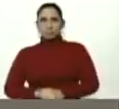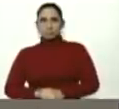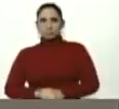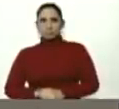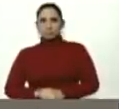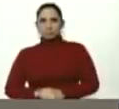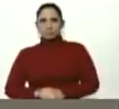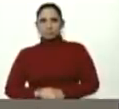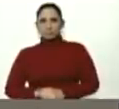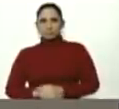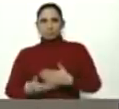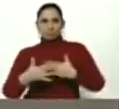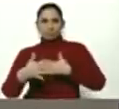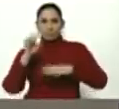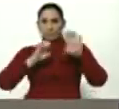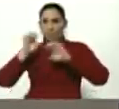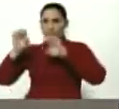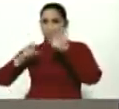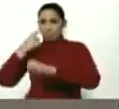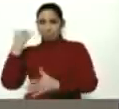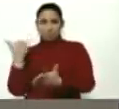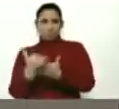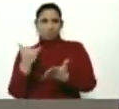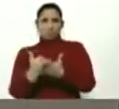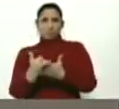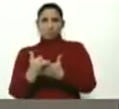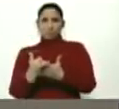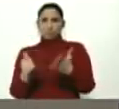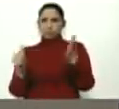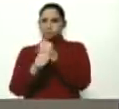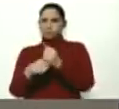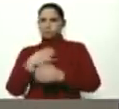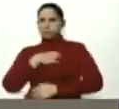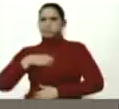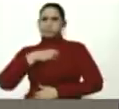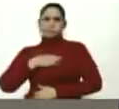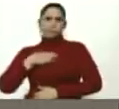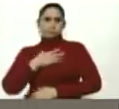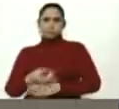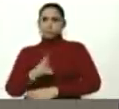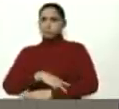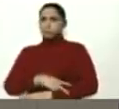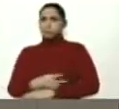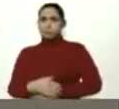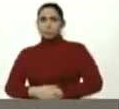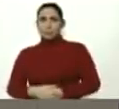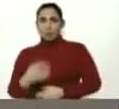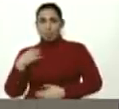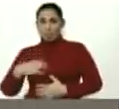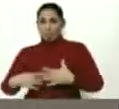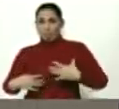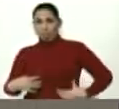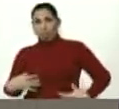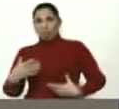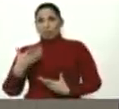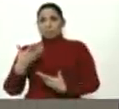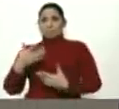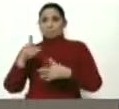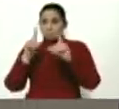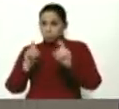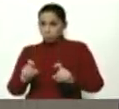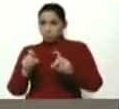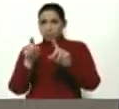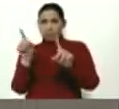la evaluación clínica reportó una sospecha de una neumonía bilateral probablemente por COVID-19, se tomó prueba rápida,